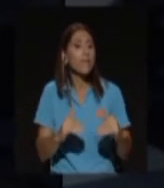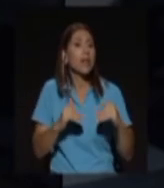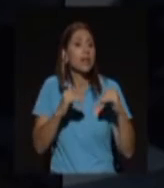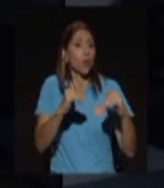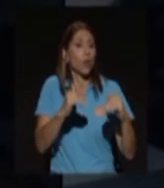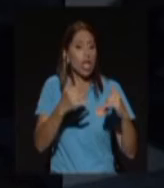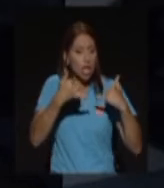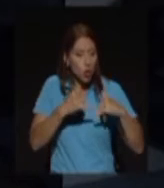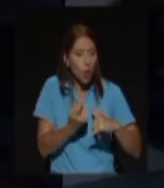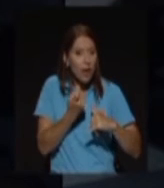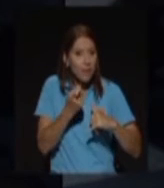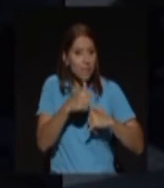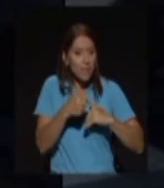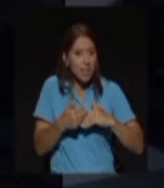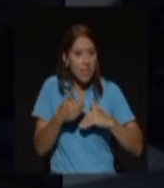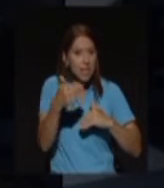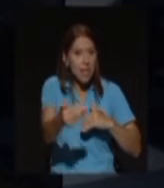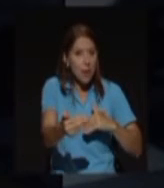que